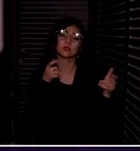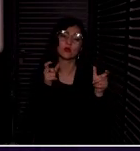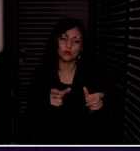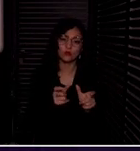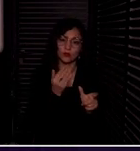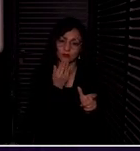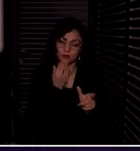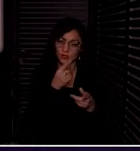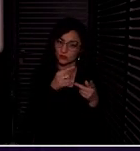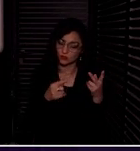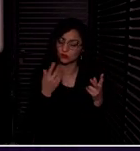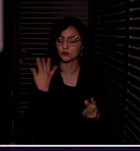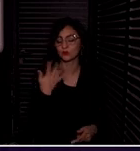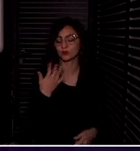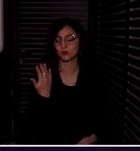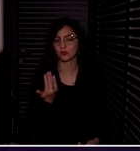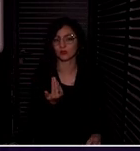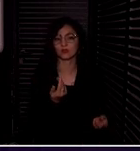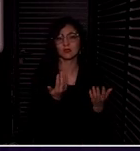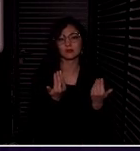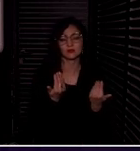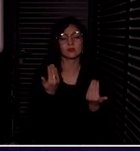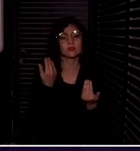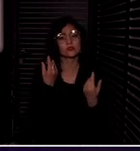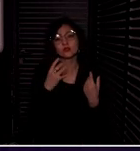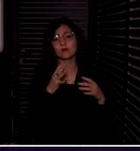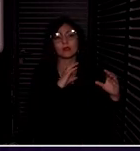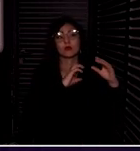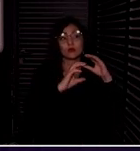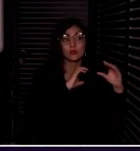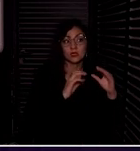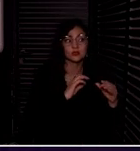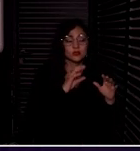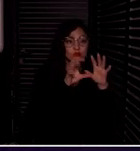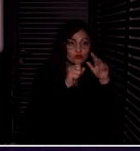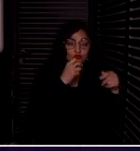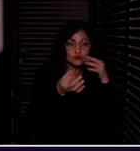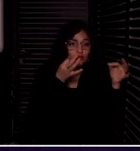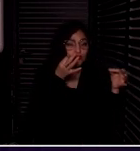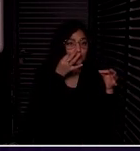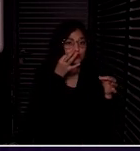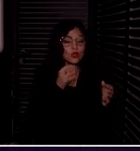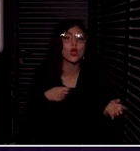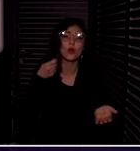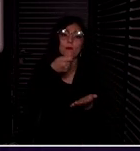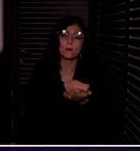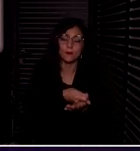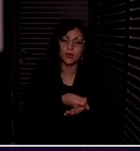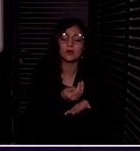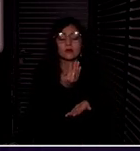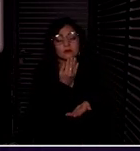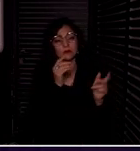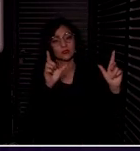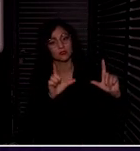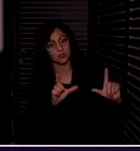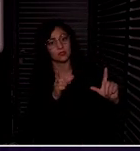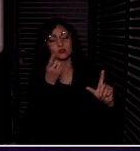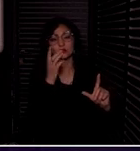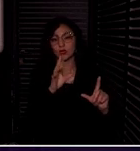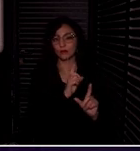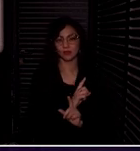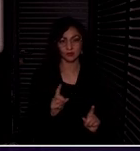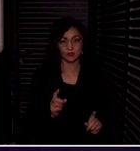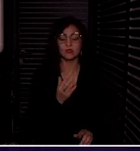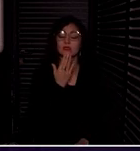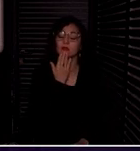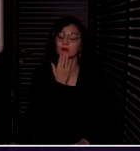comunicación sin derecho de acceso, que no es solo consumir y poder conectarse o pagar la televisión de pago, y mucho más que eso, y